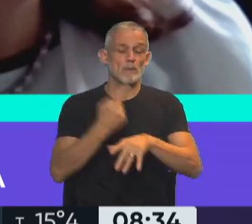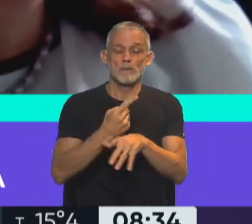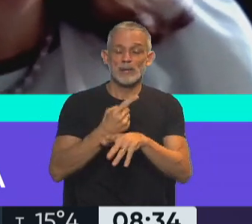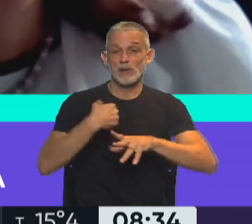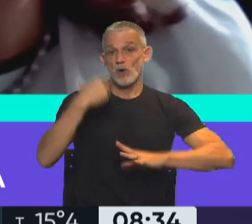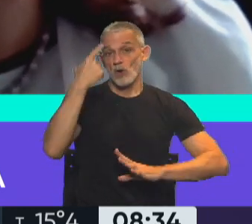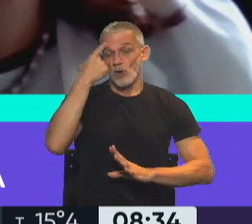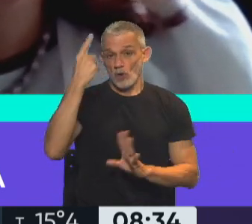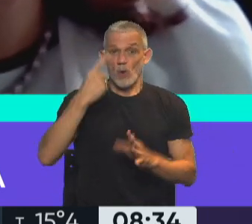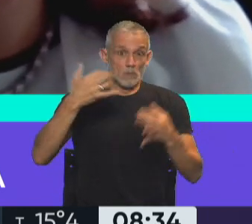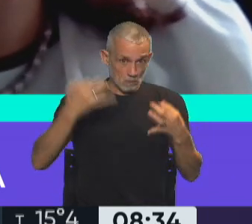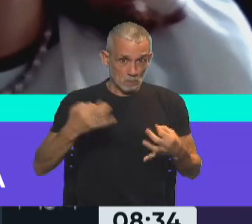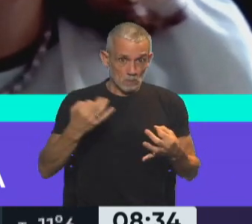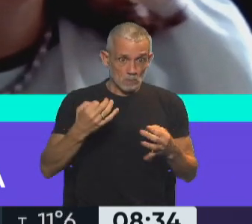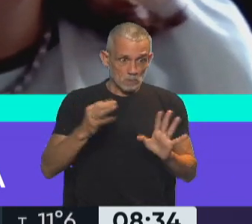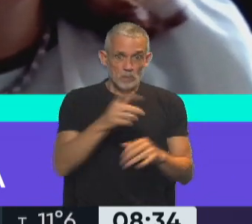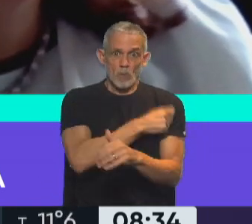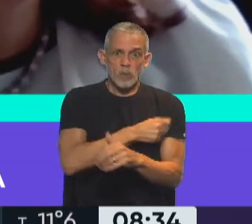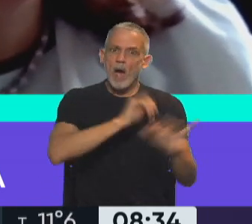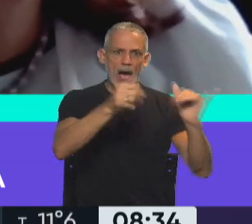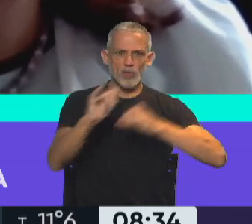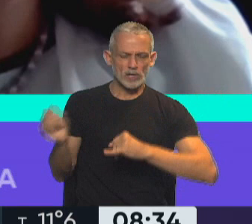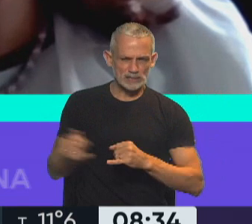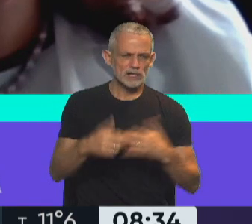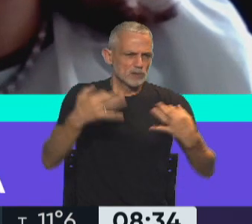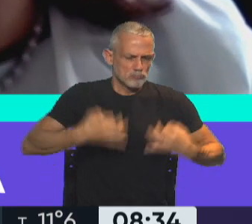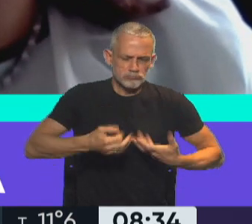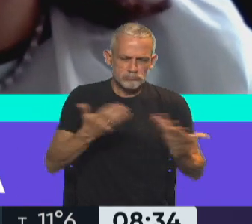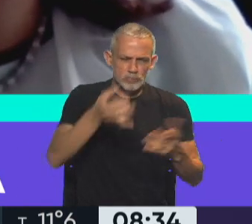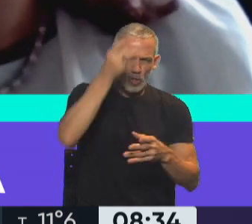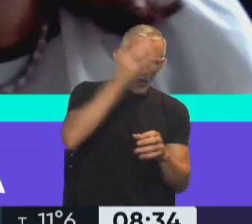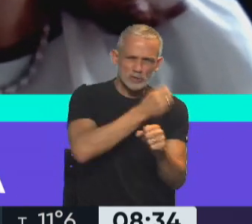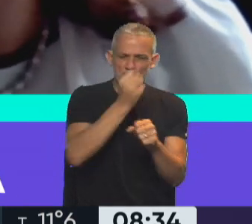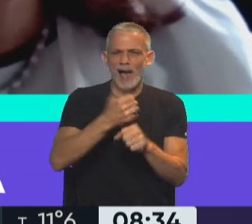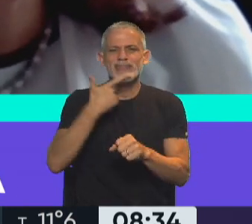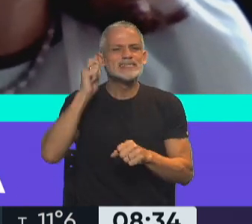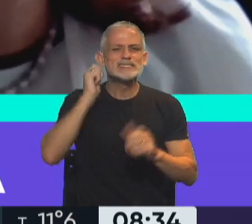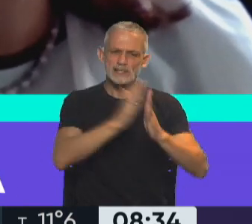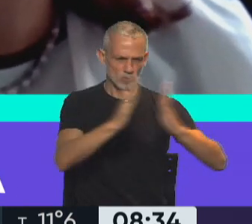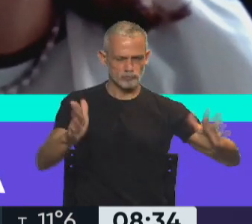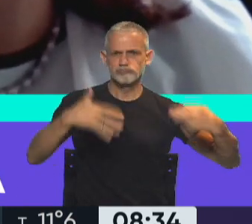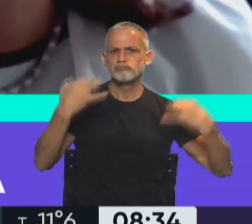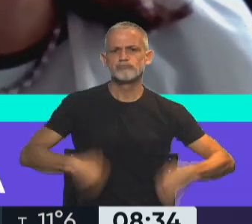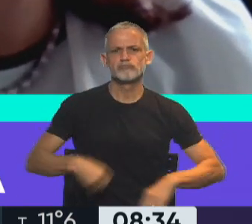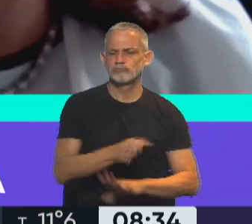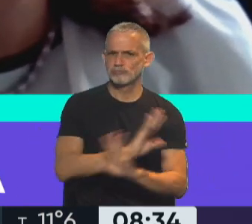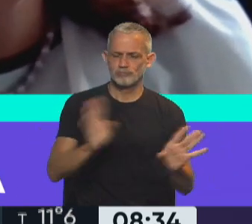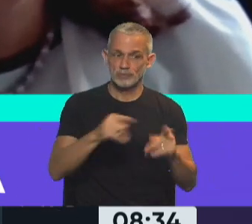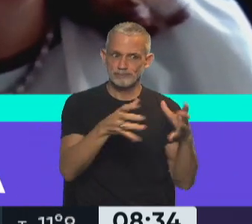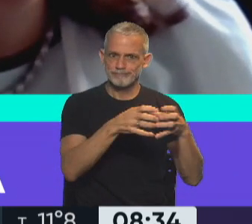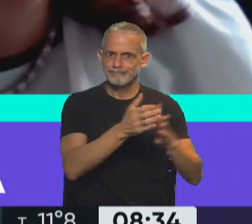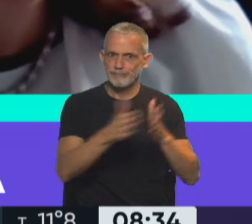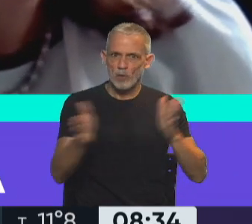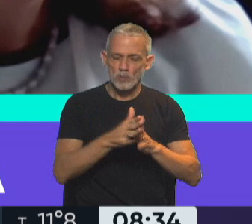que me parece muy bien vacunar población adolescente sana de 12 a 17, porque obviamente es un grupo con